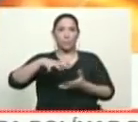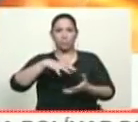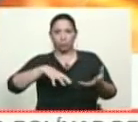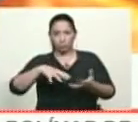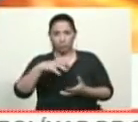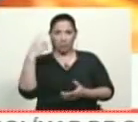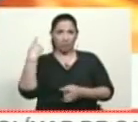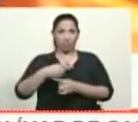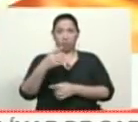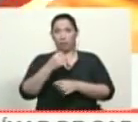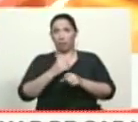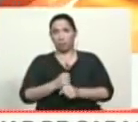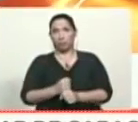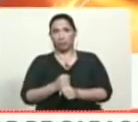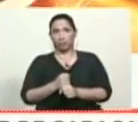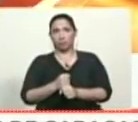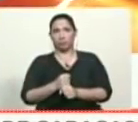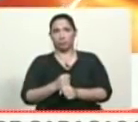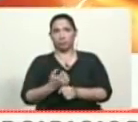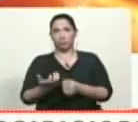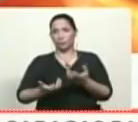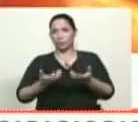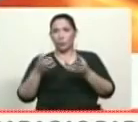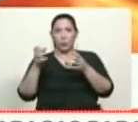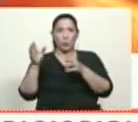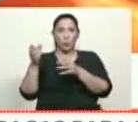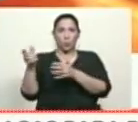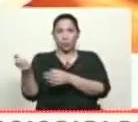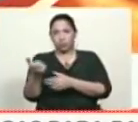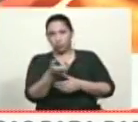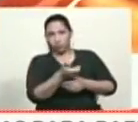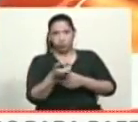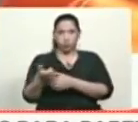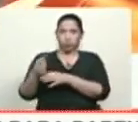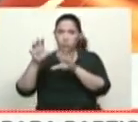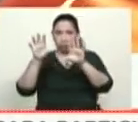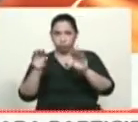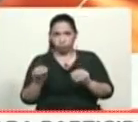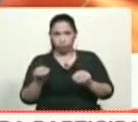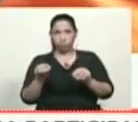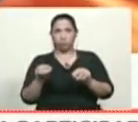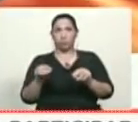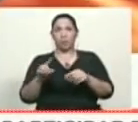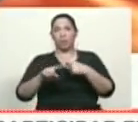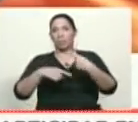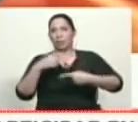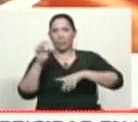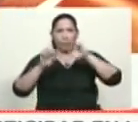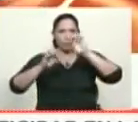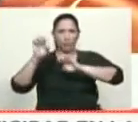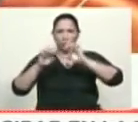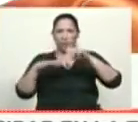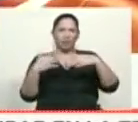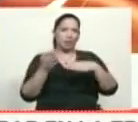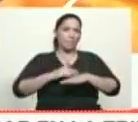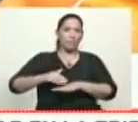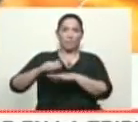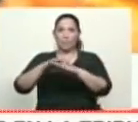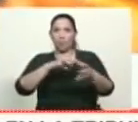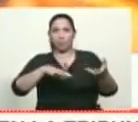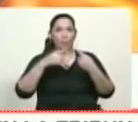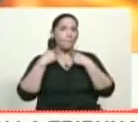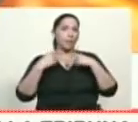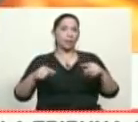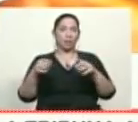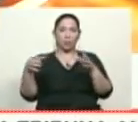que se extinga el incendio para después dar un diagnóstico de los daños sucedidos y los equipos que se perdieron.